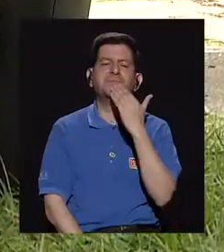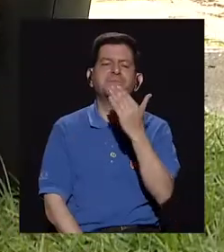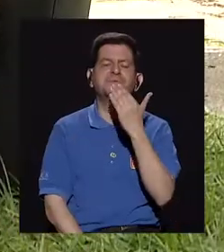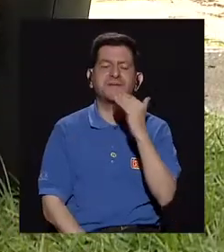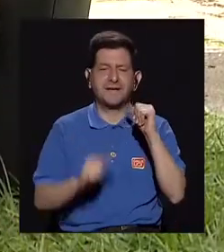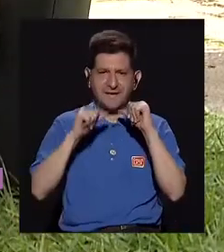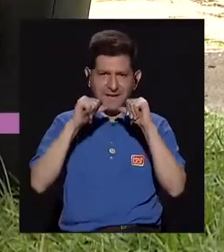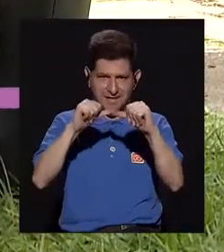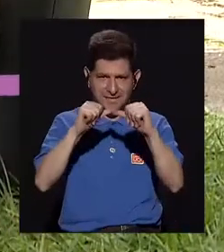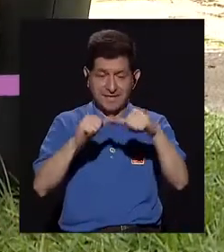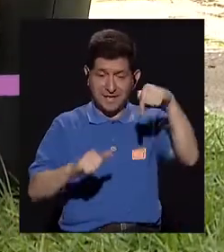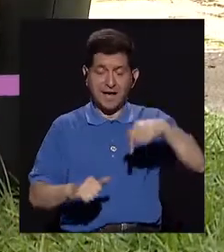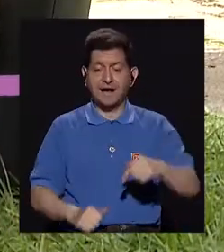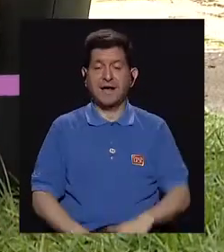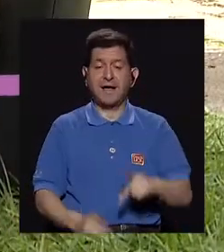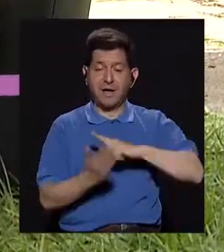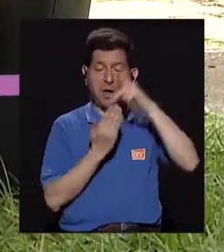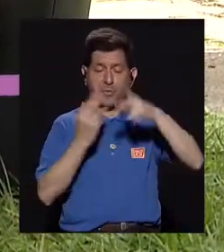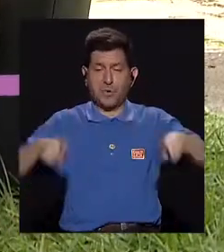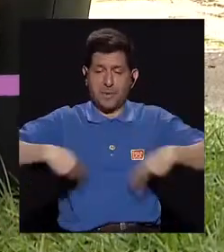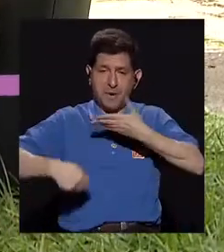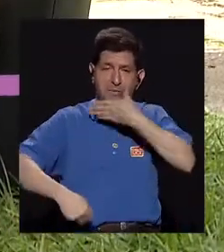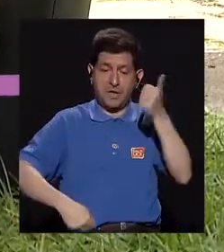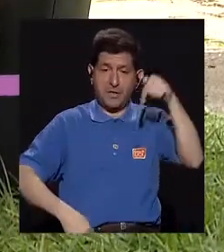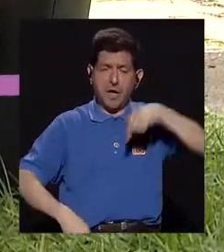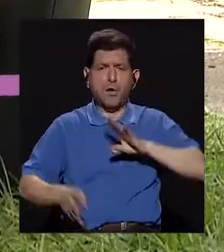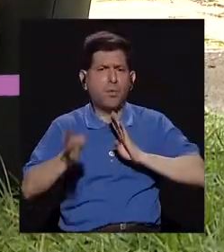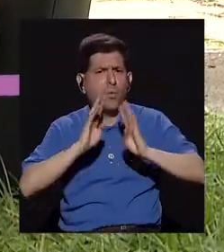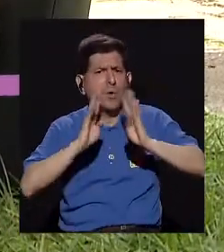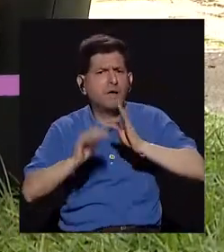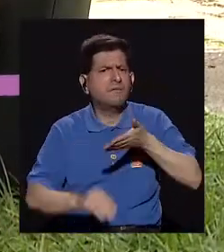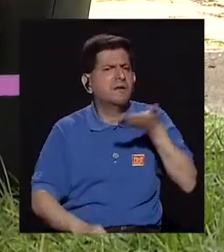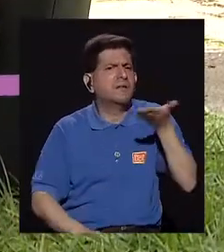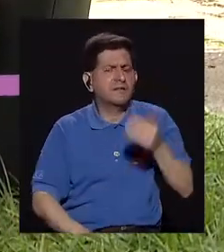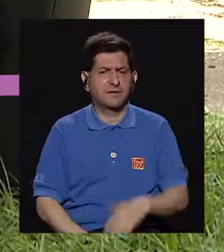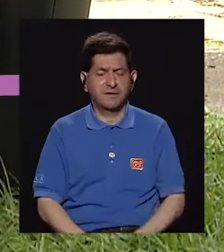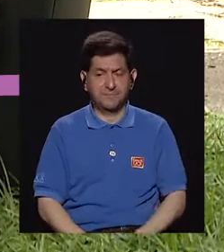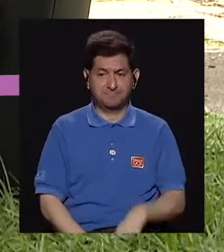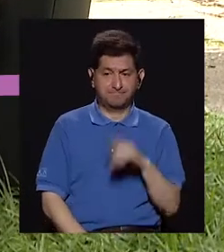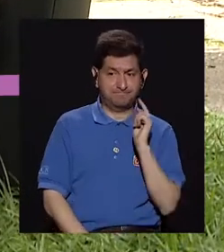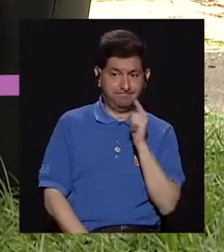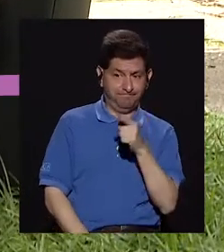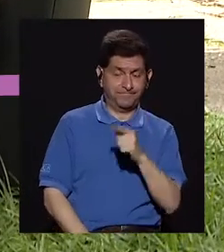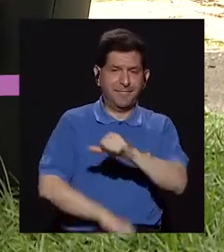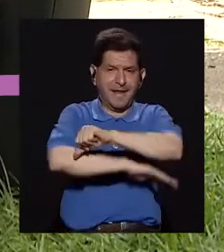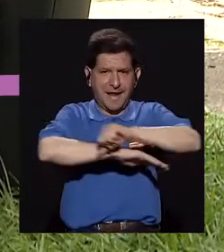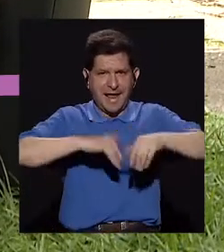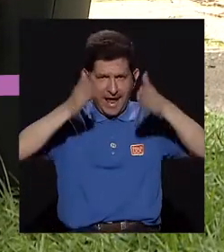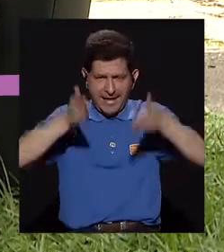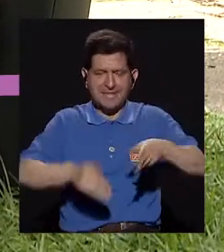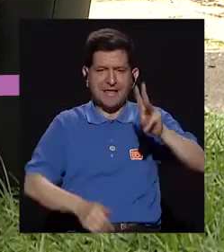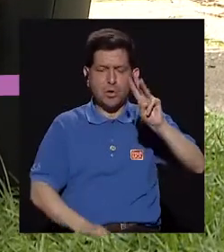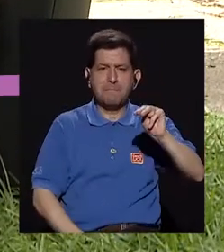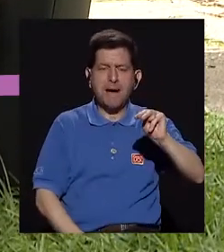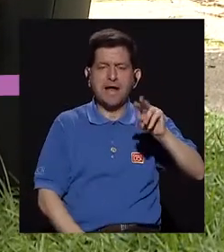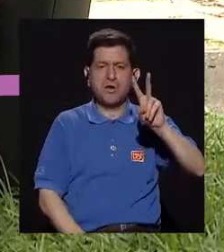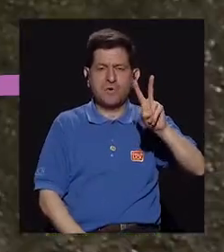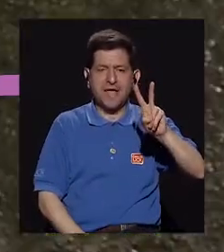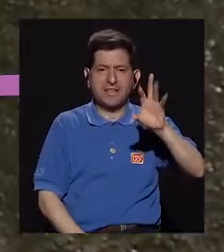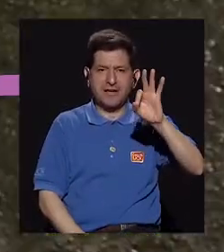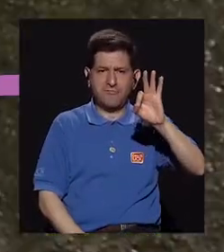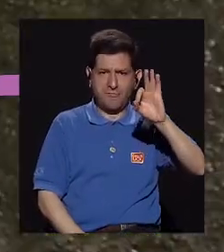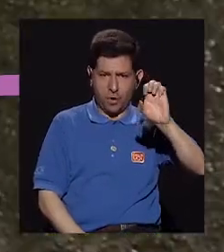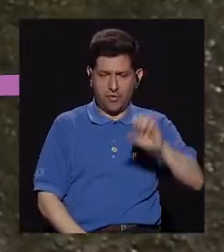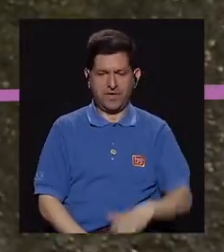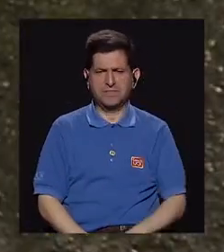Muchas gracias por continuar, somos Vivir Mejor y al día de hoy estamos conversando con el arquitecto Mario Villalta